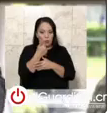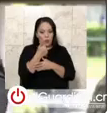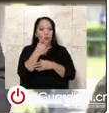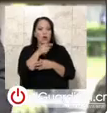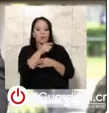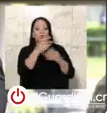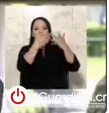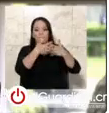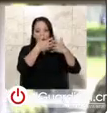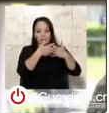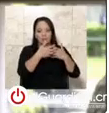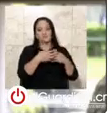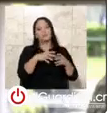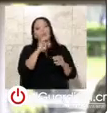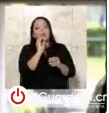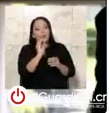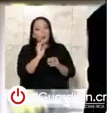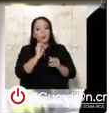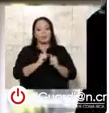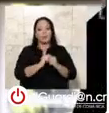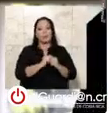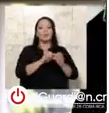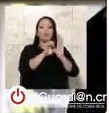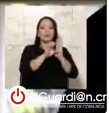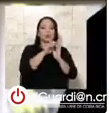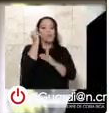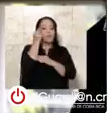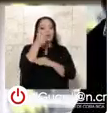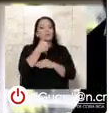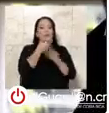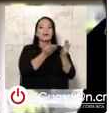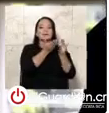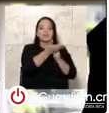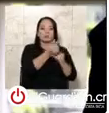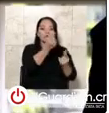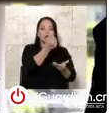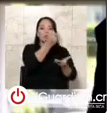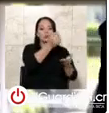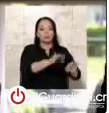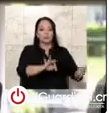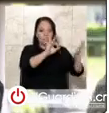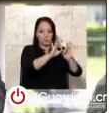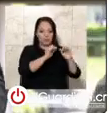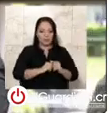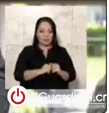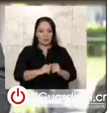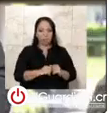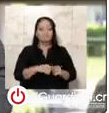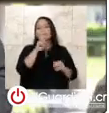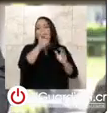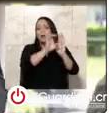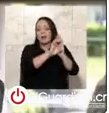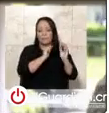empresa o en la eventualidad del gobierno, tener acceso a estos recursos es importante. Voy a ponerle un